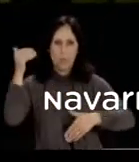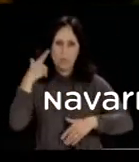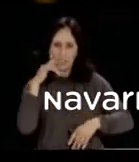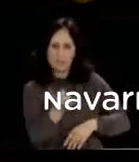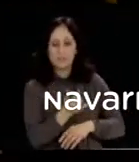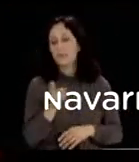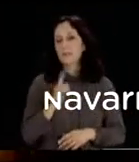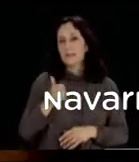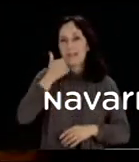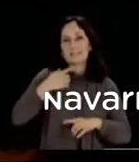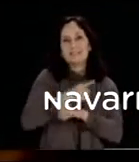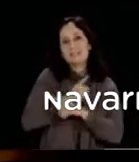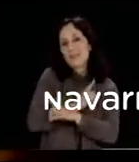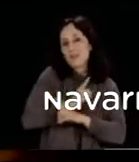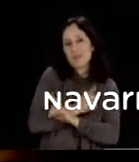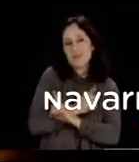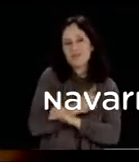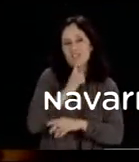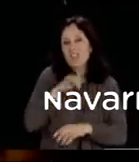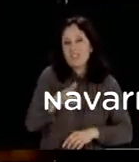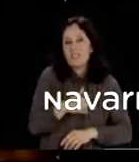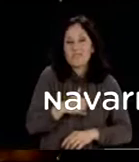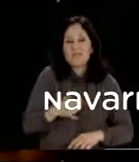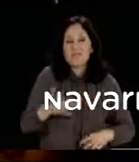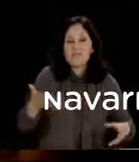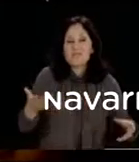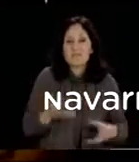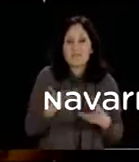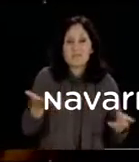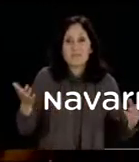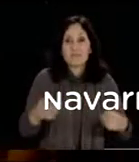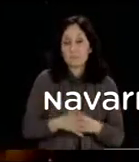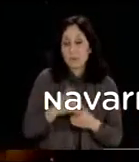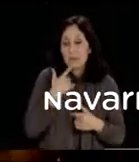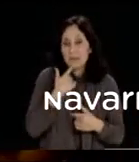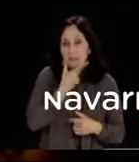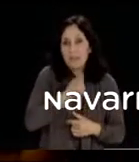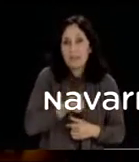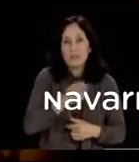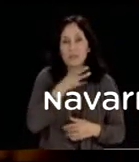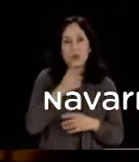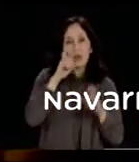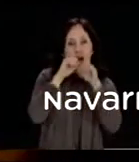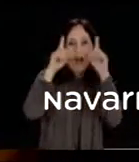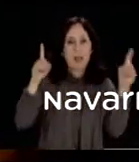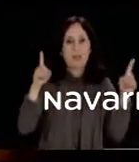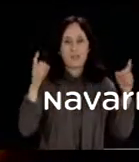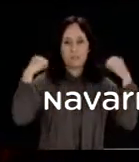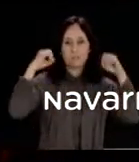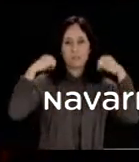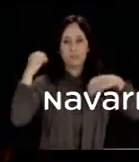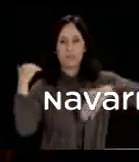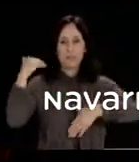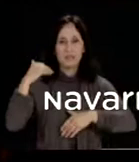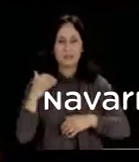es más los nervios, ¿eh? No es otra cosa. Cansado, esto lo superamos enseguida, ¿no? Es que llevamos todo el año bailando. ¿Le hemos enseñado ya